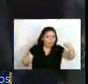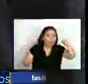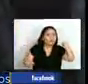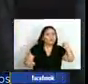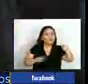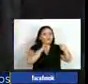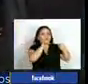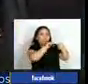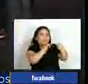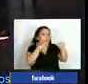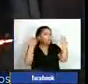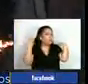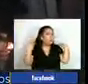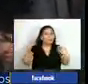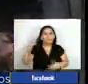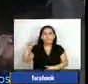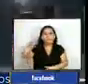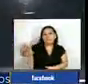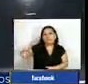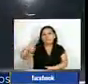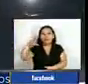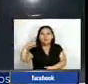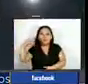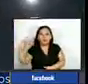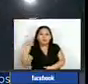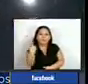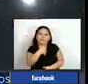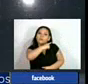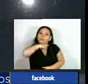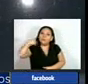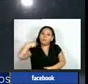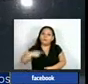registraron 1.561 asesinatos.